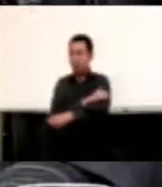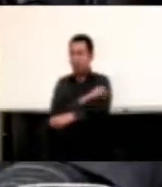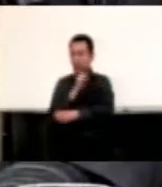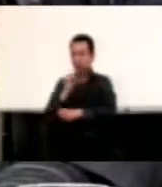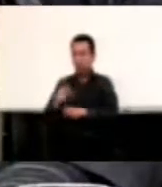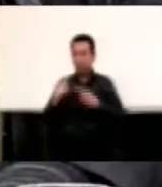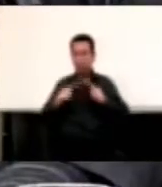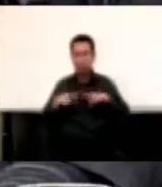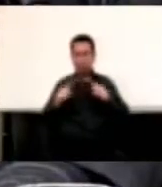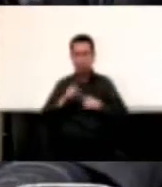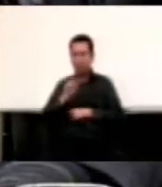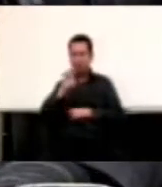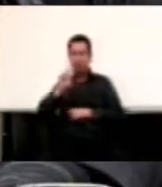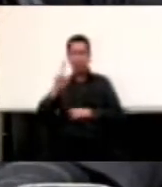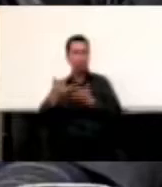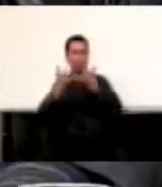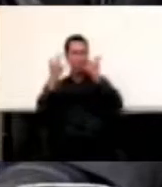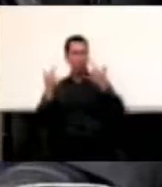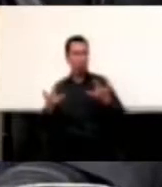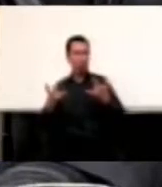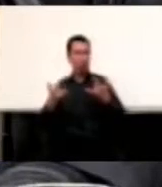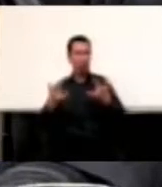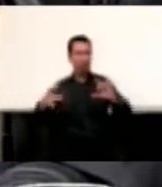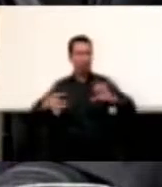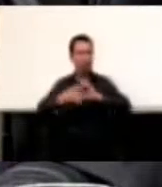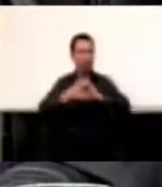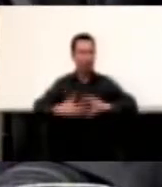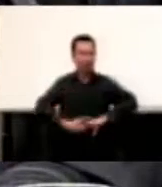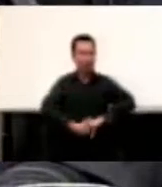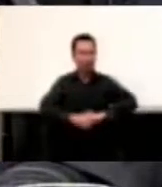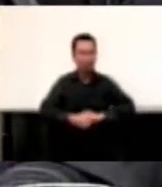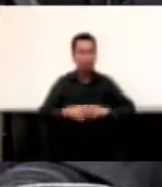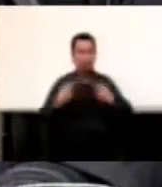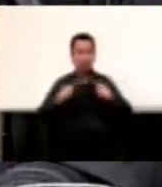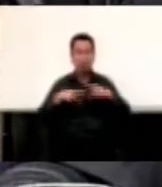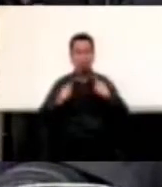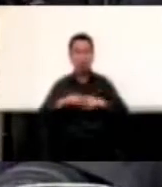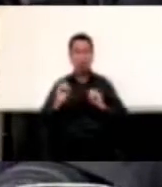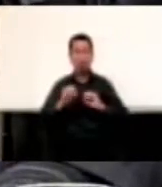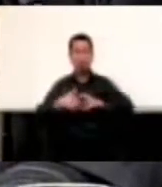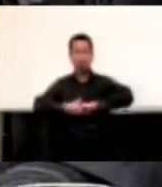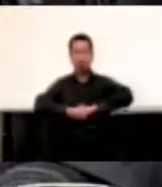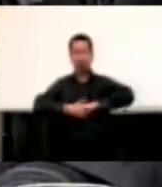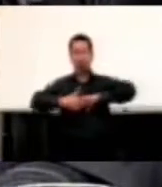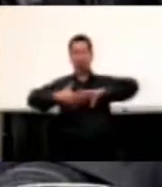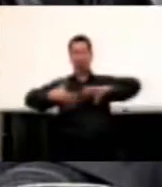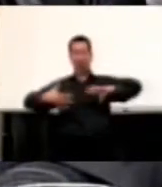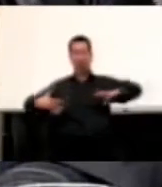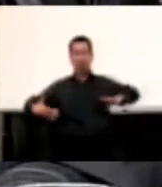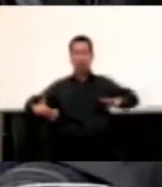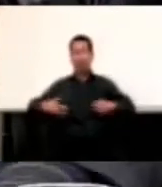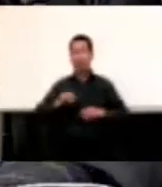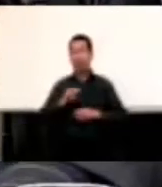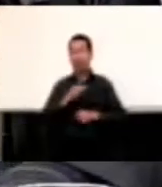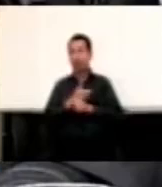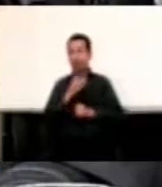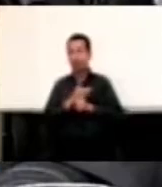son la sociedad mexicana. Y eso le puede pasar al MAN, puede pasar al PRI y también a Morena incluso. Quizás un esquema de